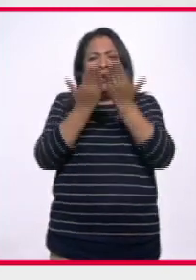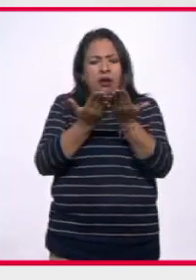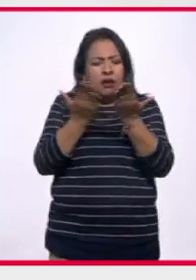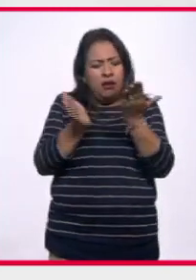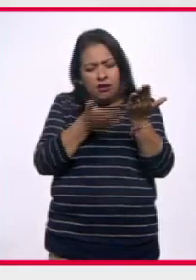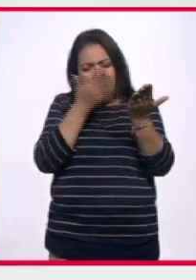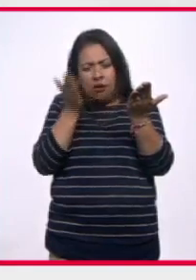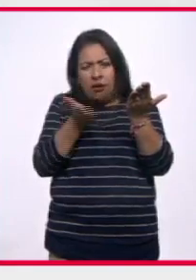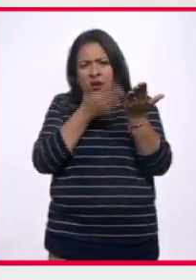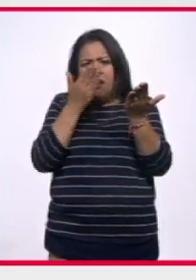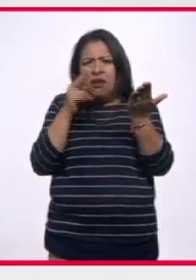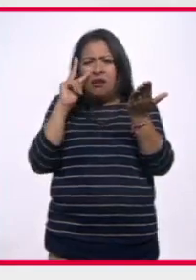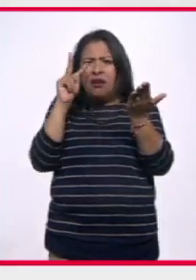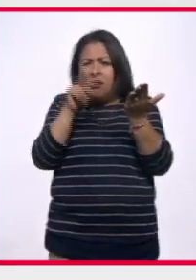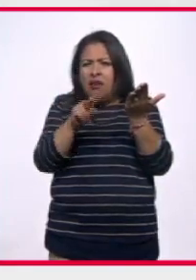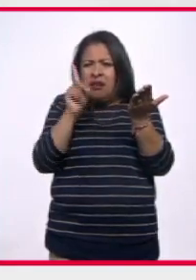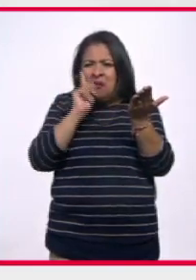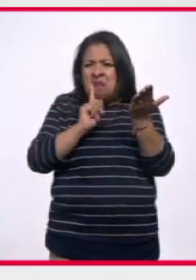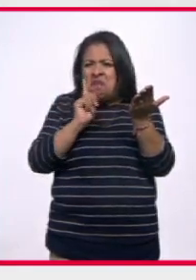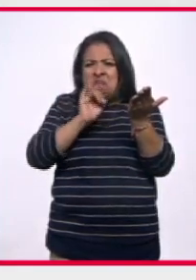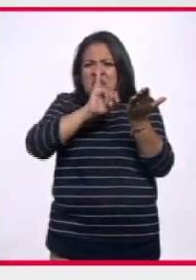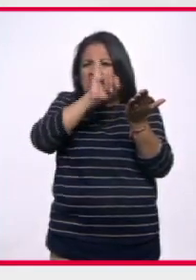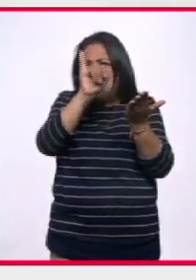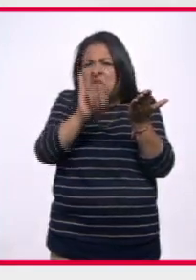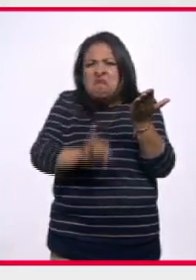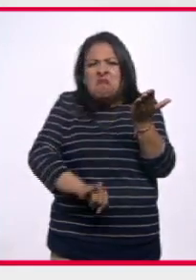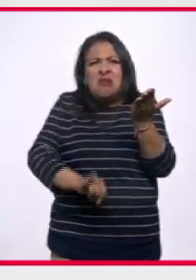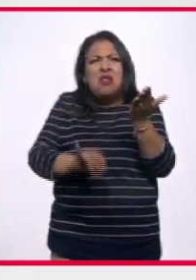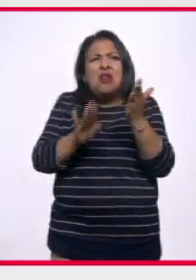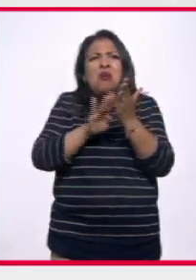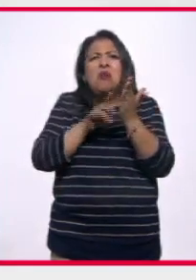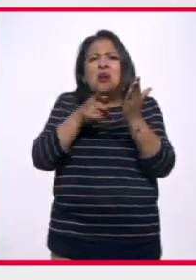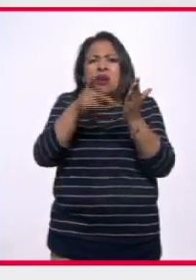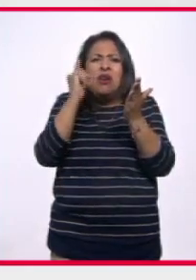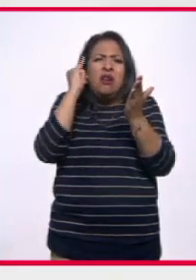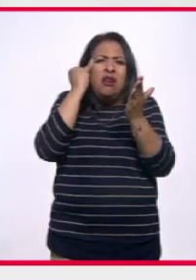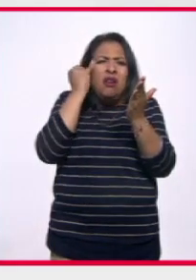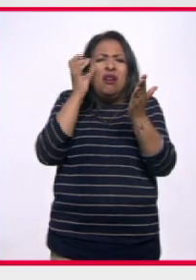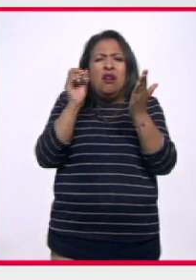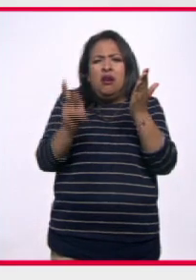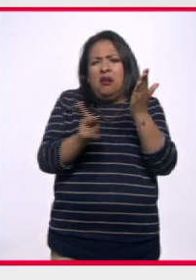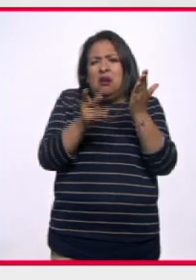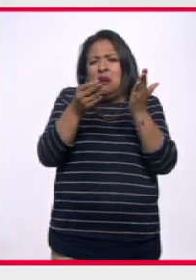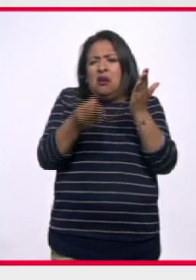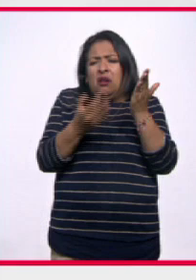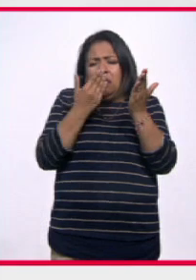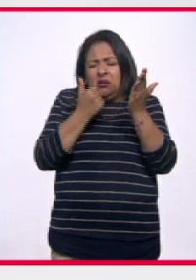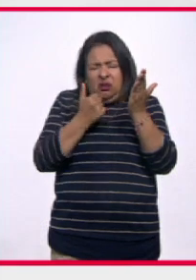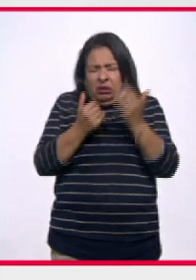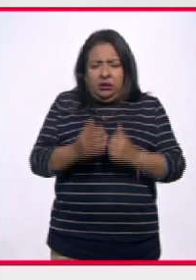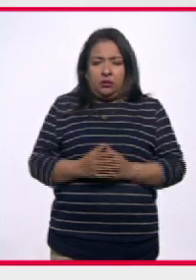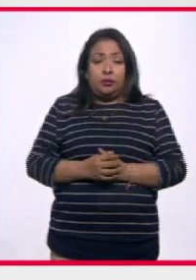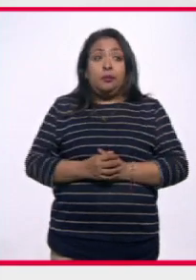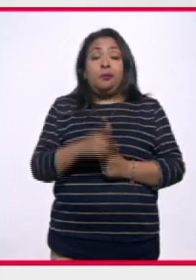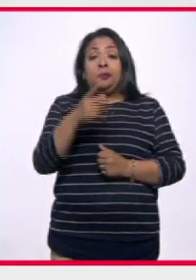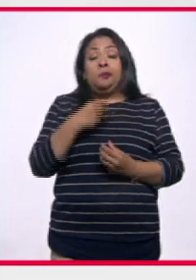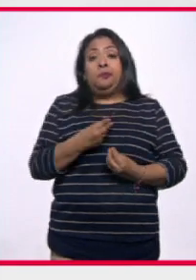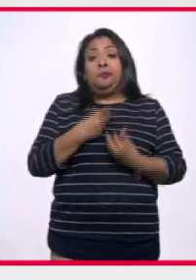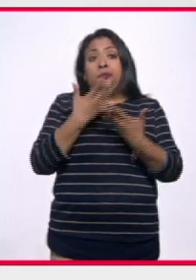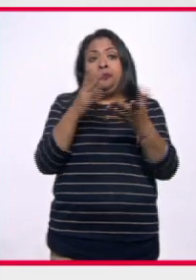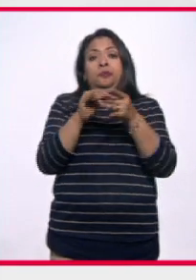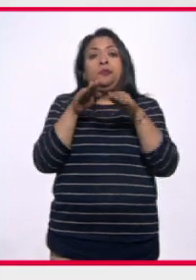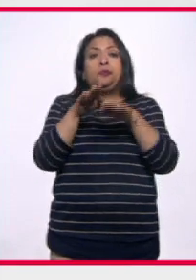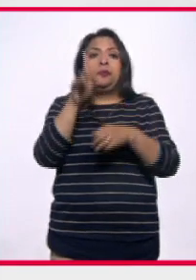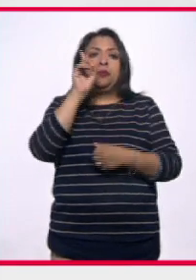exploras y jamás vas a encontrar una mujer mal llamada indígena o una mujer de un pueblo originario poemas que hablan